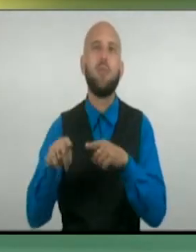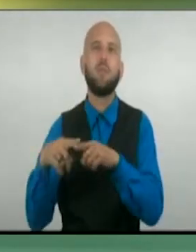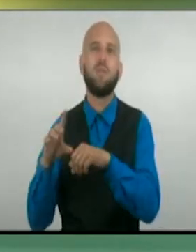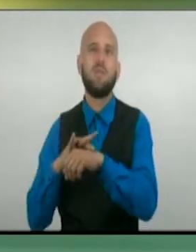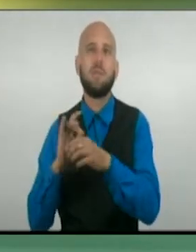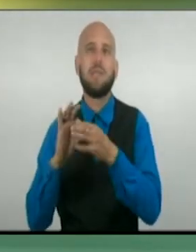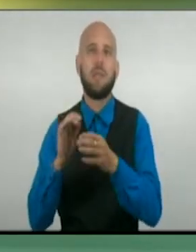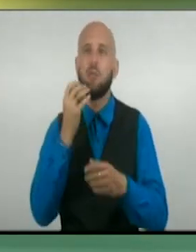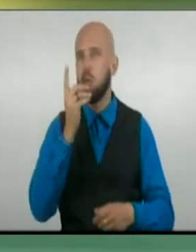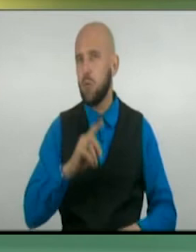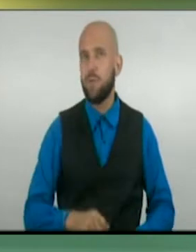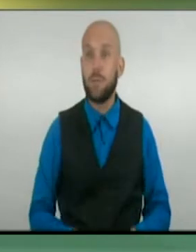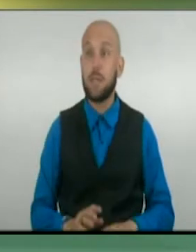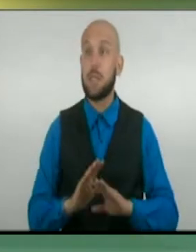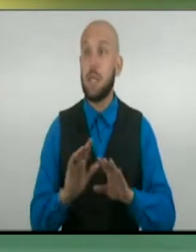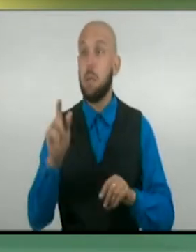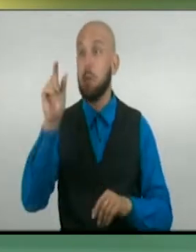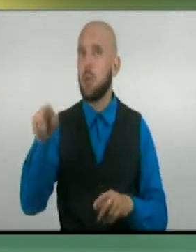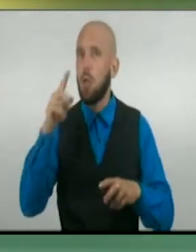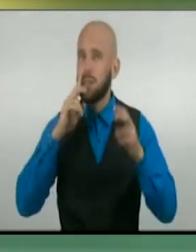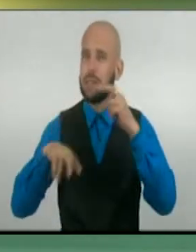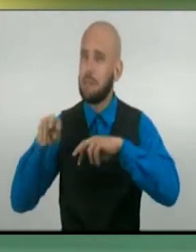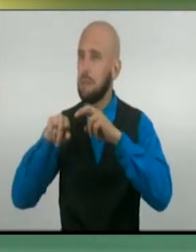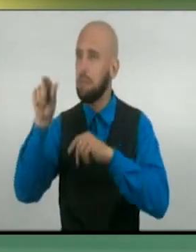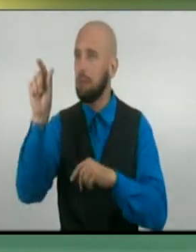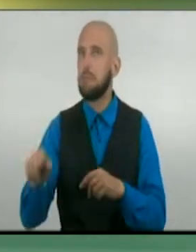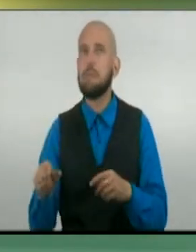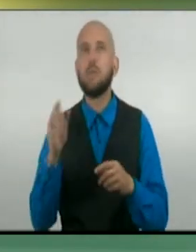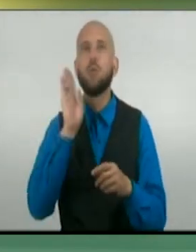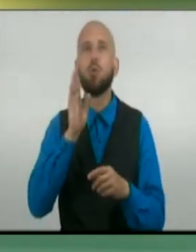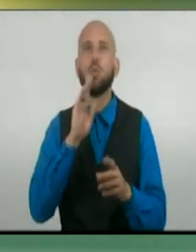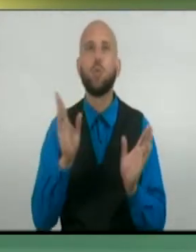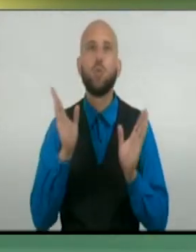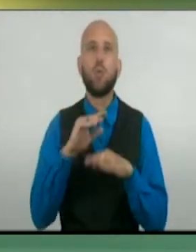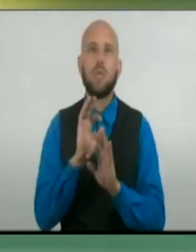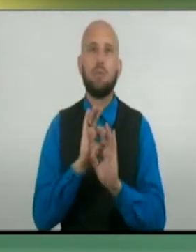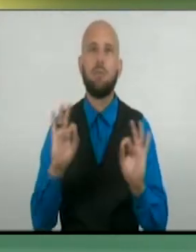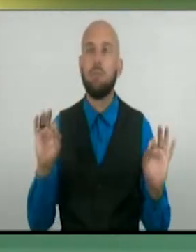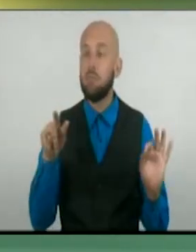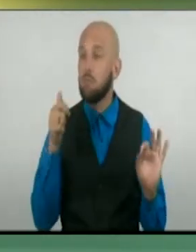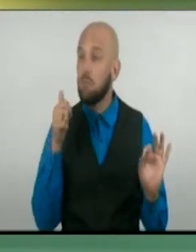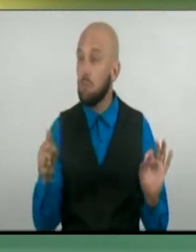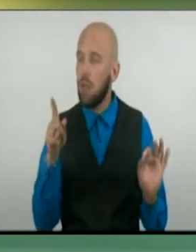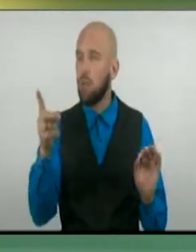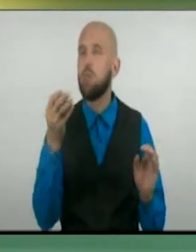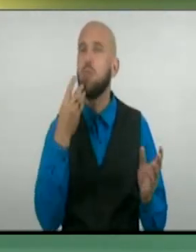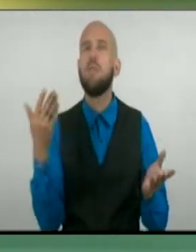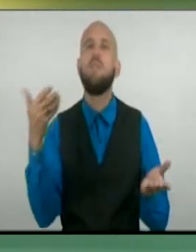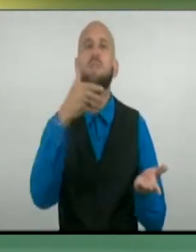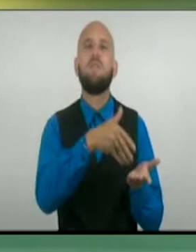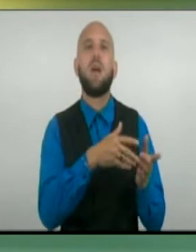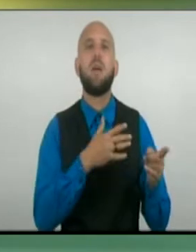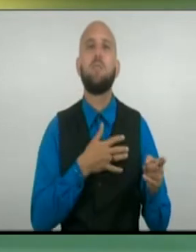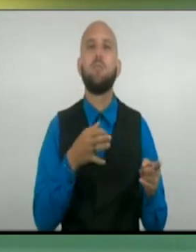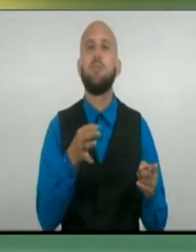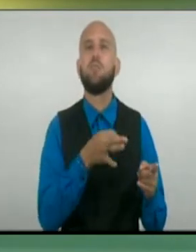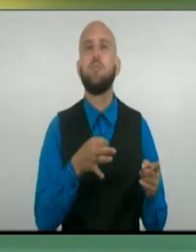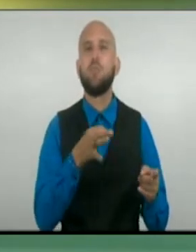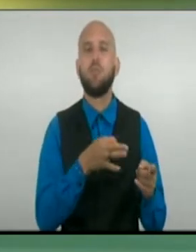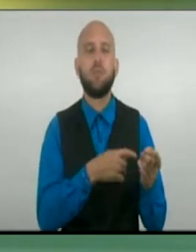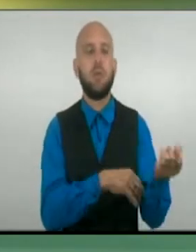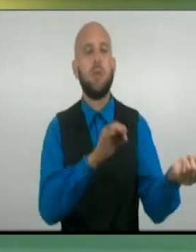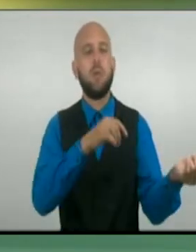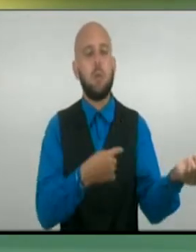la donación hace su donación y esa sangre como le había explicado es trasladada a los bancos municipales donde es